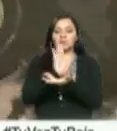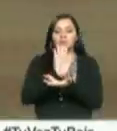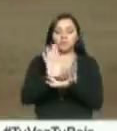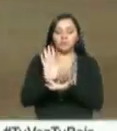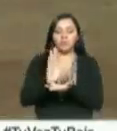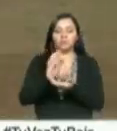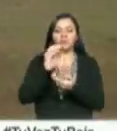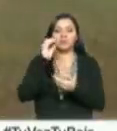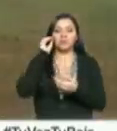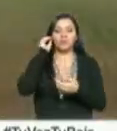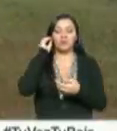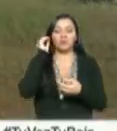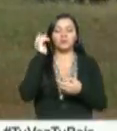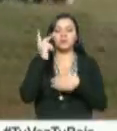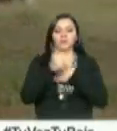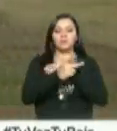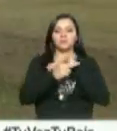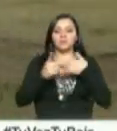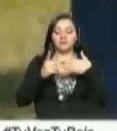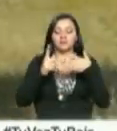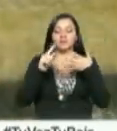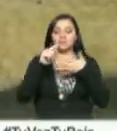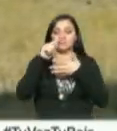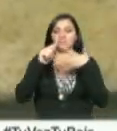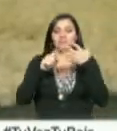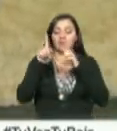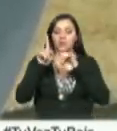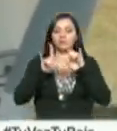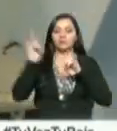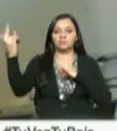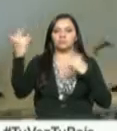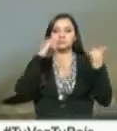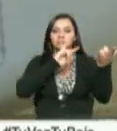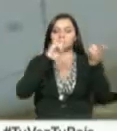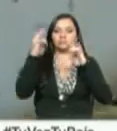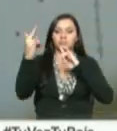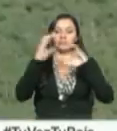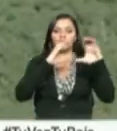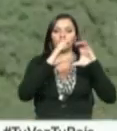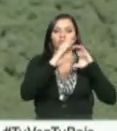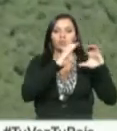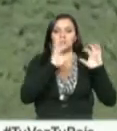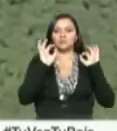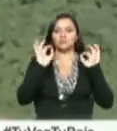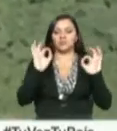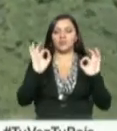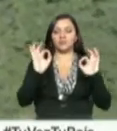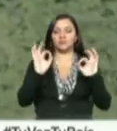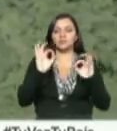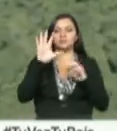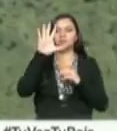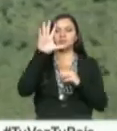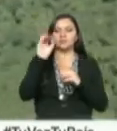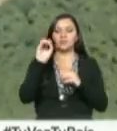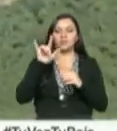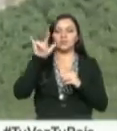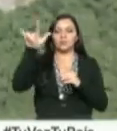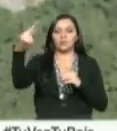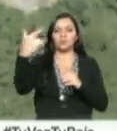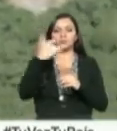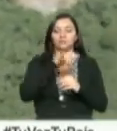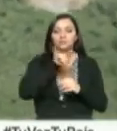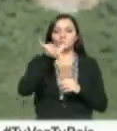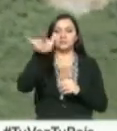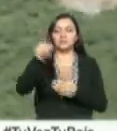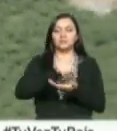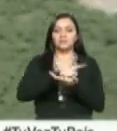Orellana, Pastaza, por solo mencionar algunos, mejorar su comunicación con el resto del país. Son 50 vuelos semanales